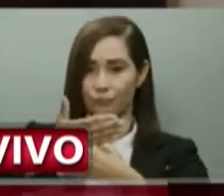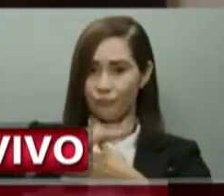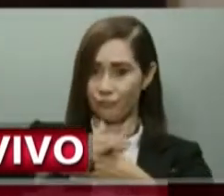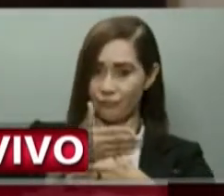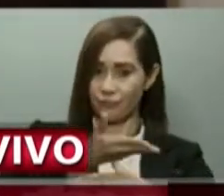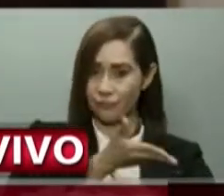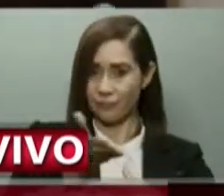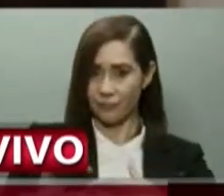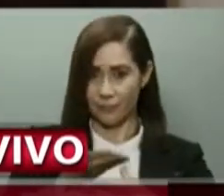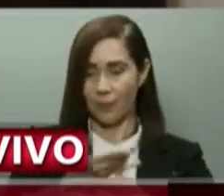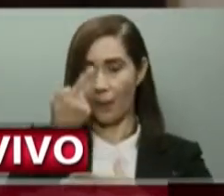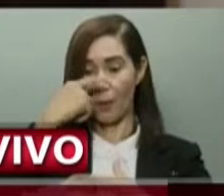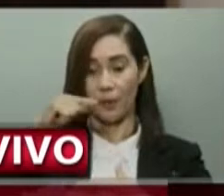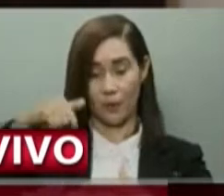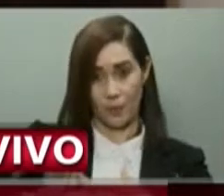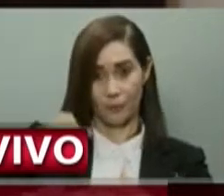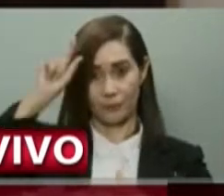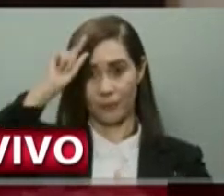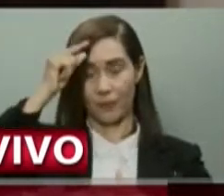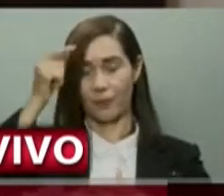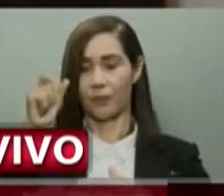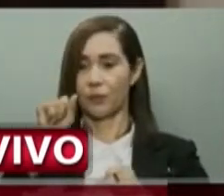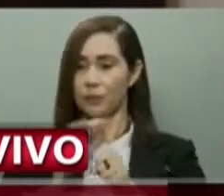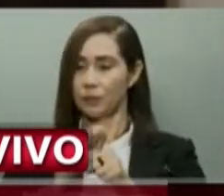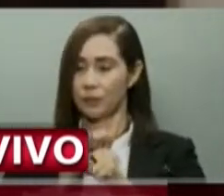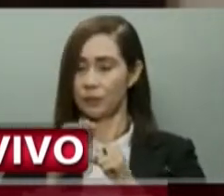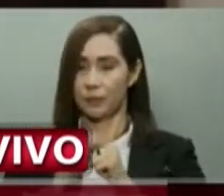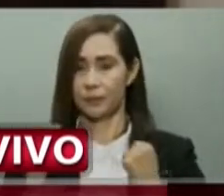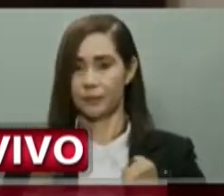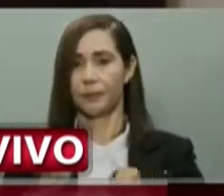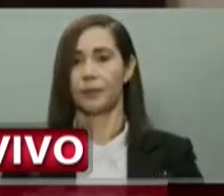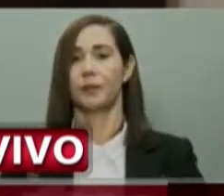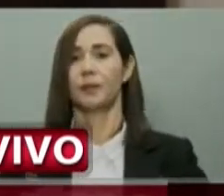compartidos. Y por eso es que el gobierno hoy actúa.